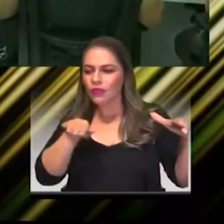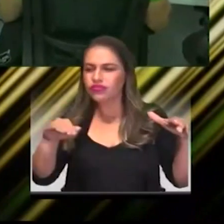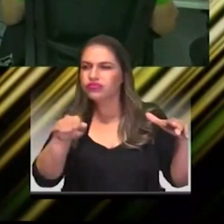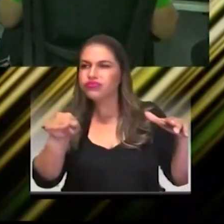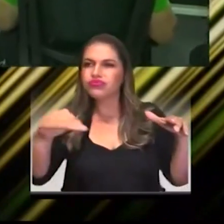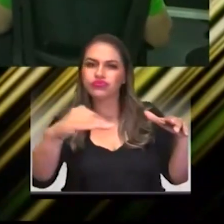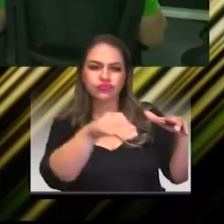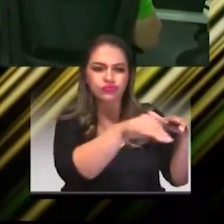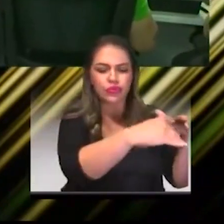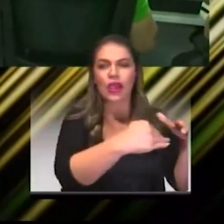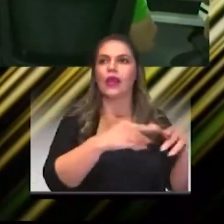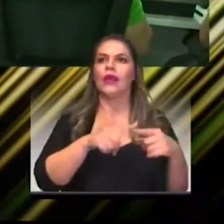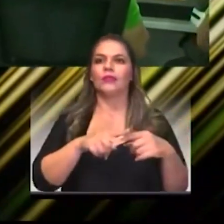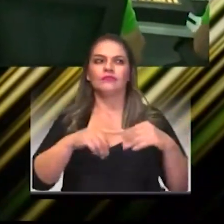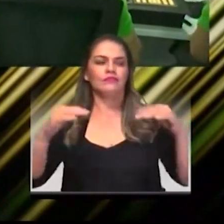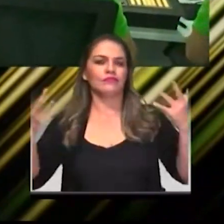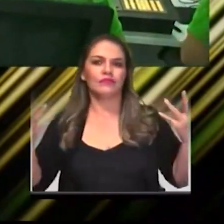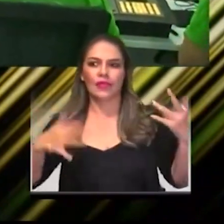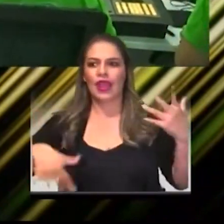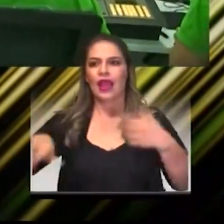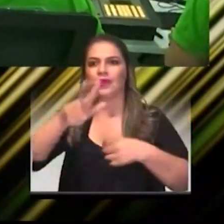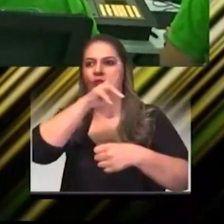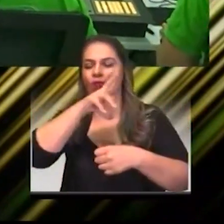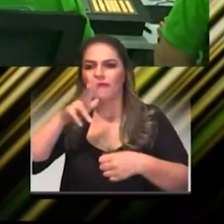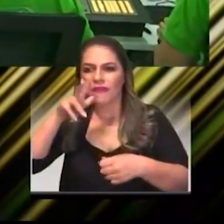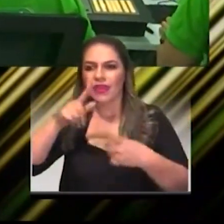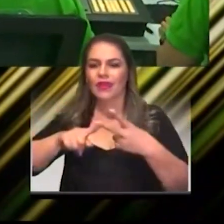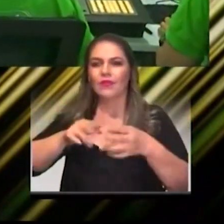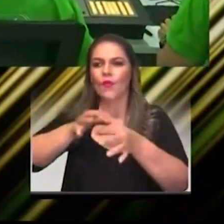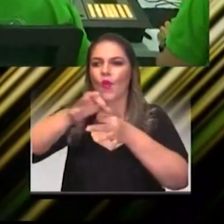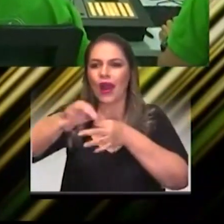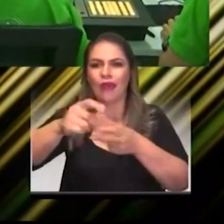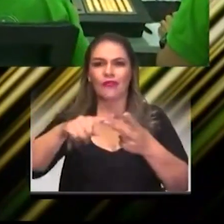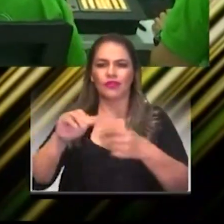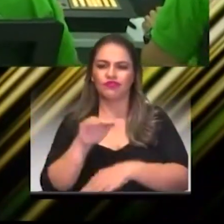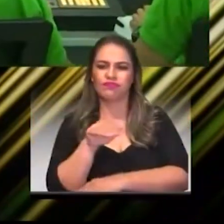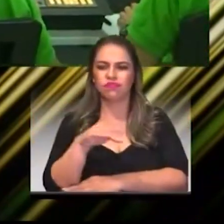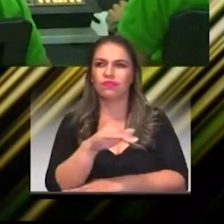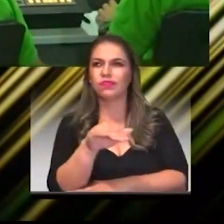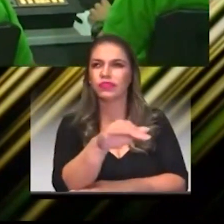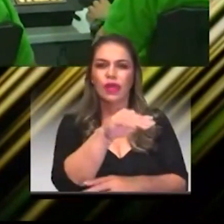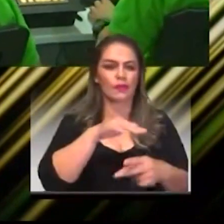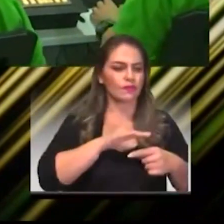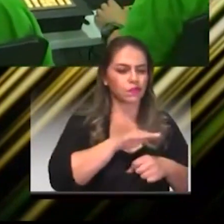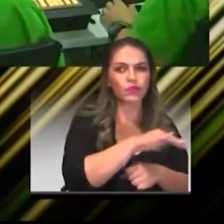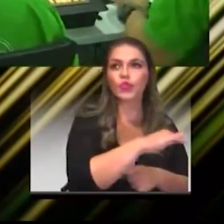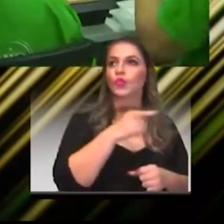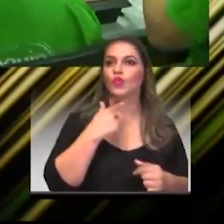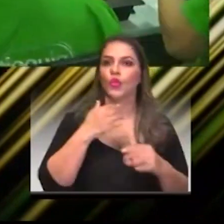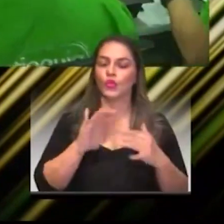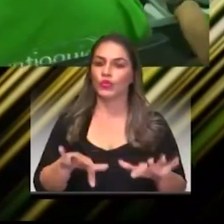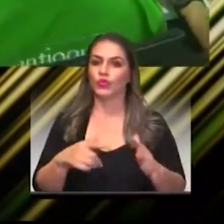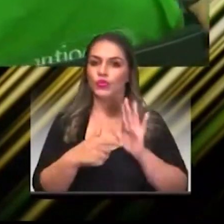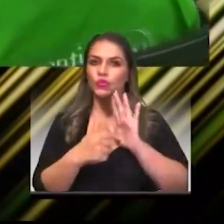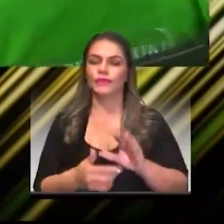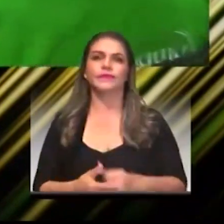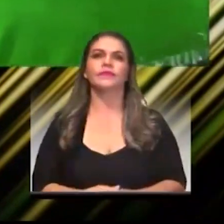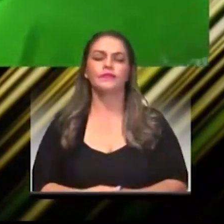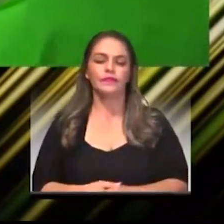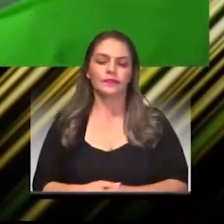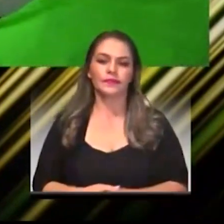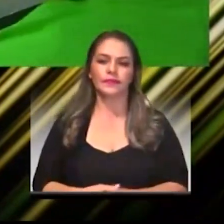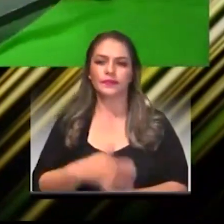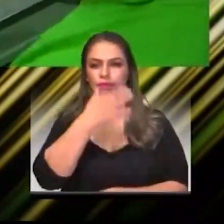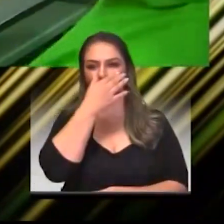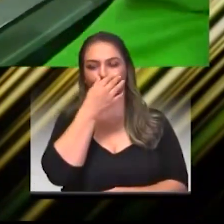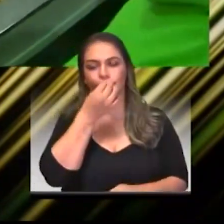corregimientos, a llegar a las cabeceras urbanas, a llegar también a las veredas, a mostrarnos la belleza